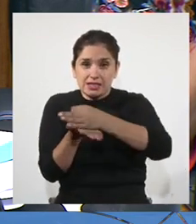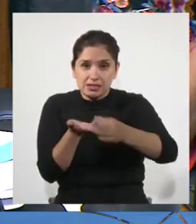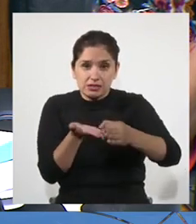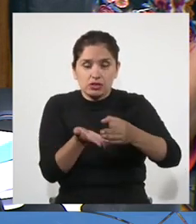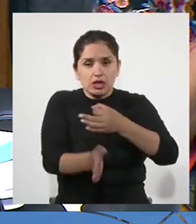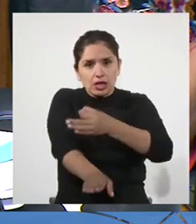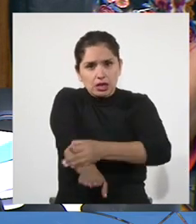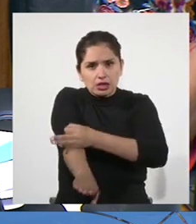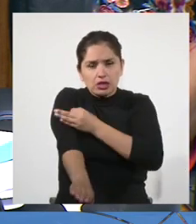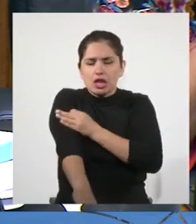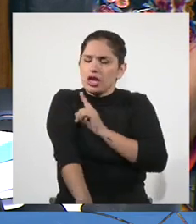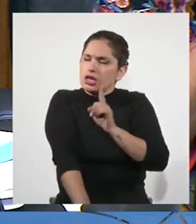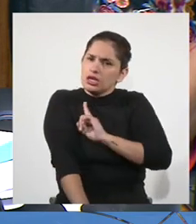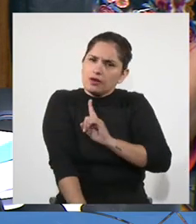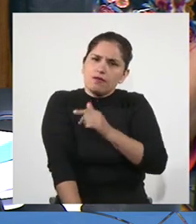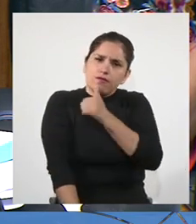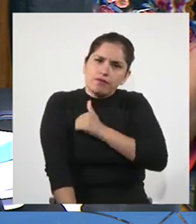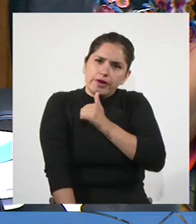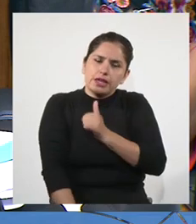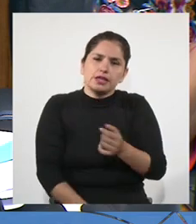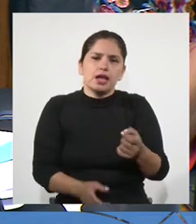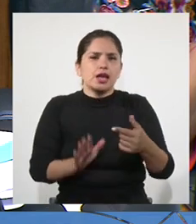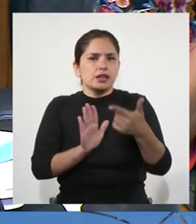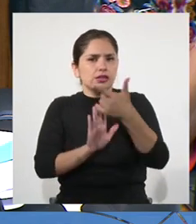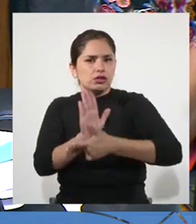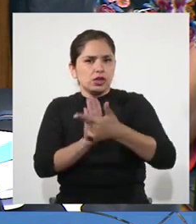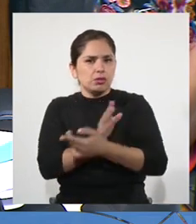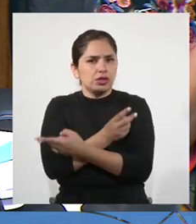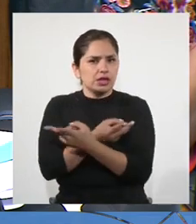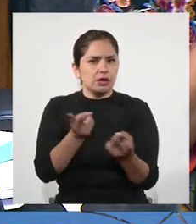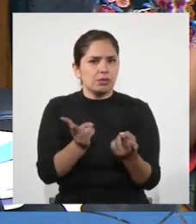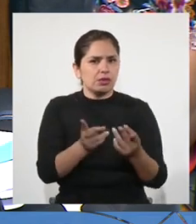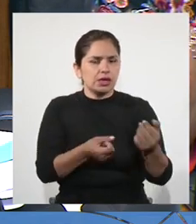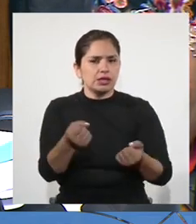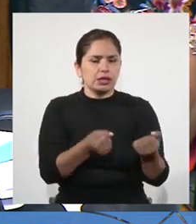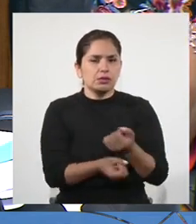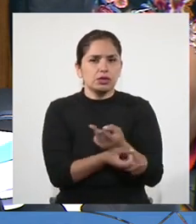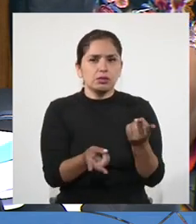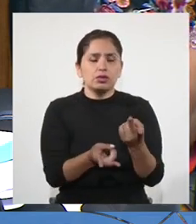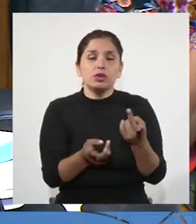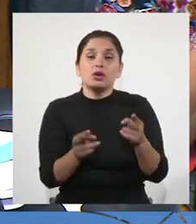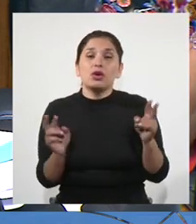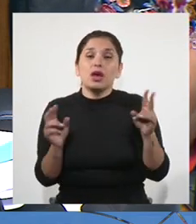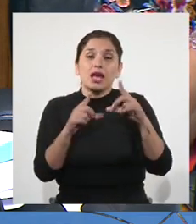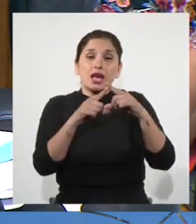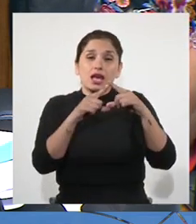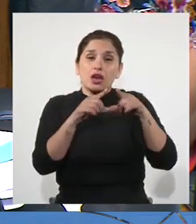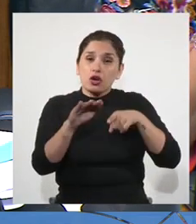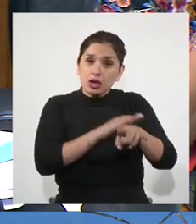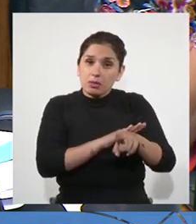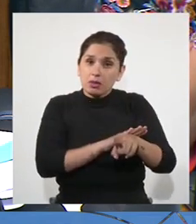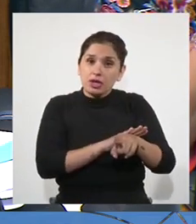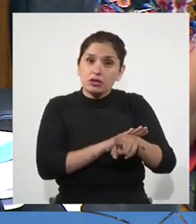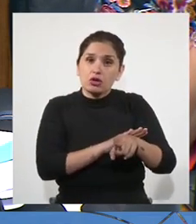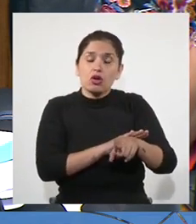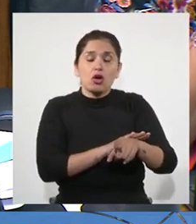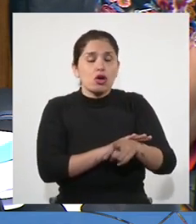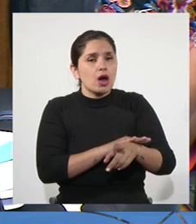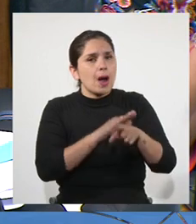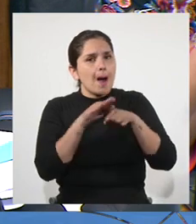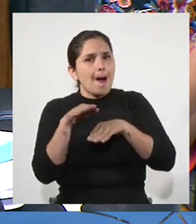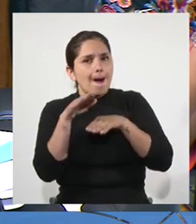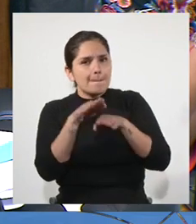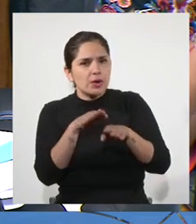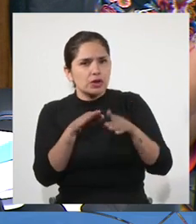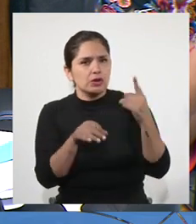regionalización tan ausente en las políticas del transporte público, particularmente relacionadas con el metro. Hemos tenido un importante apoyo para poder discutir la